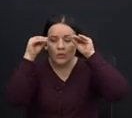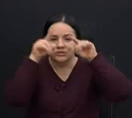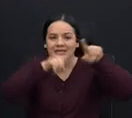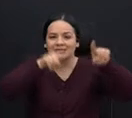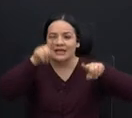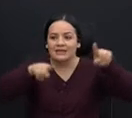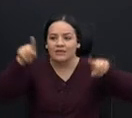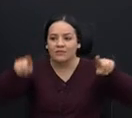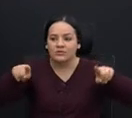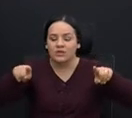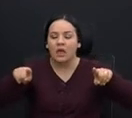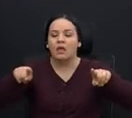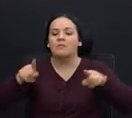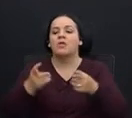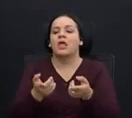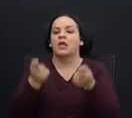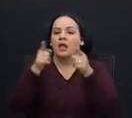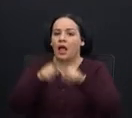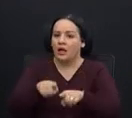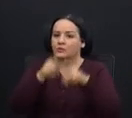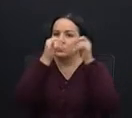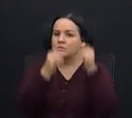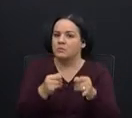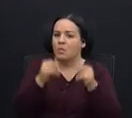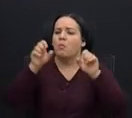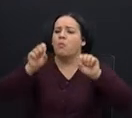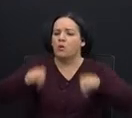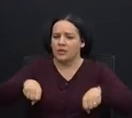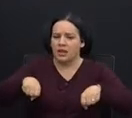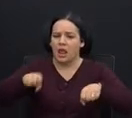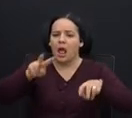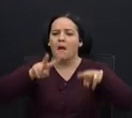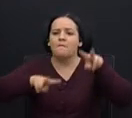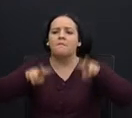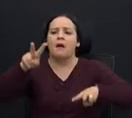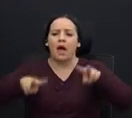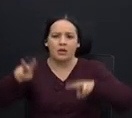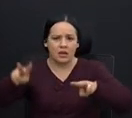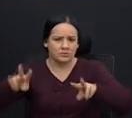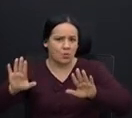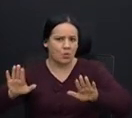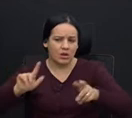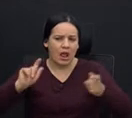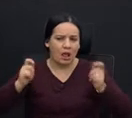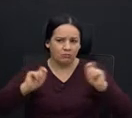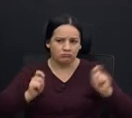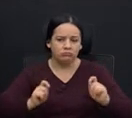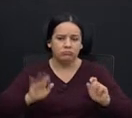puede haber variaciones en la evolución predicha en la enfermedad, dependiendo de